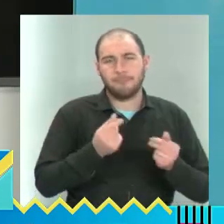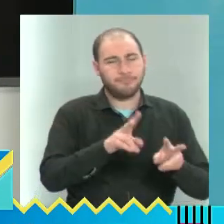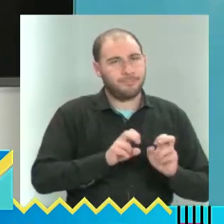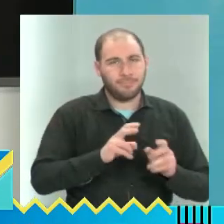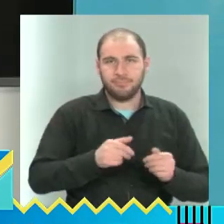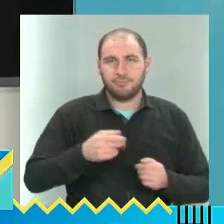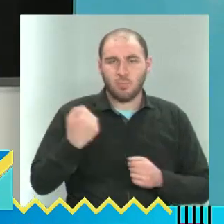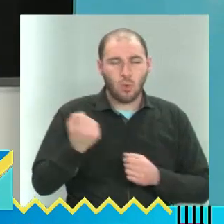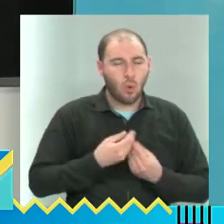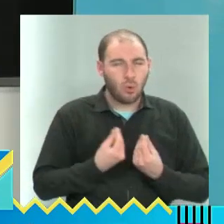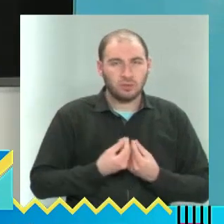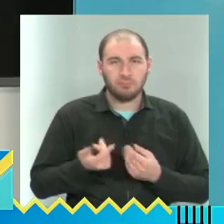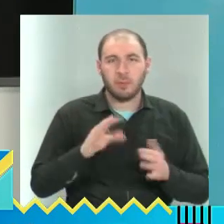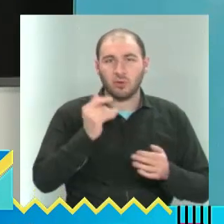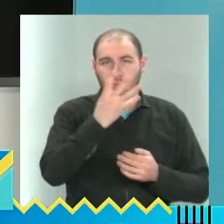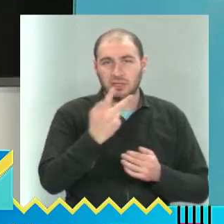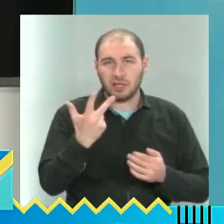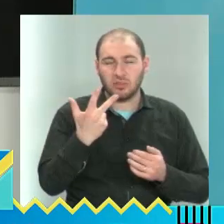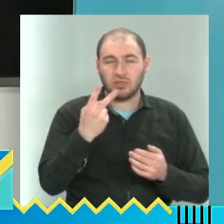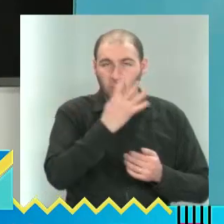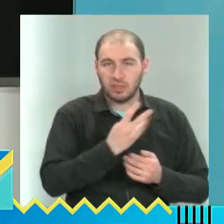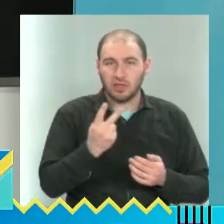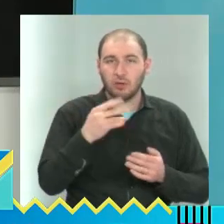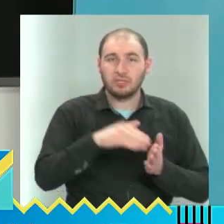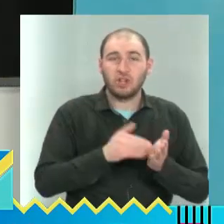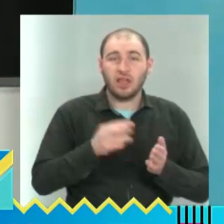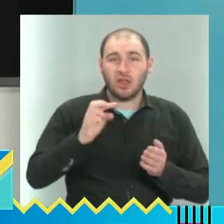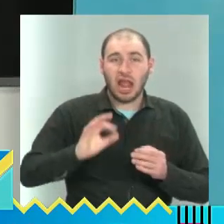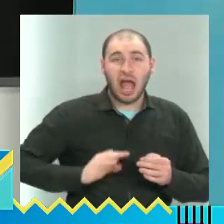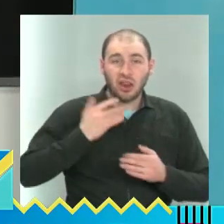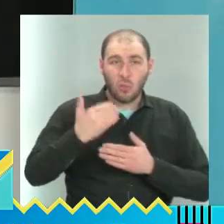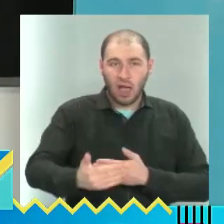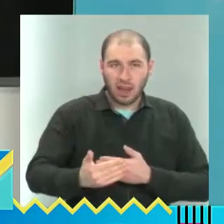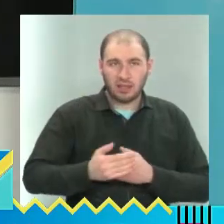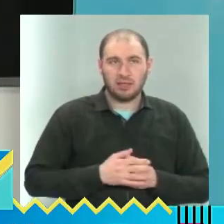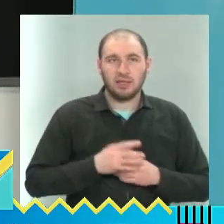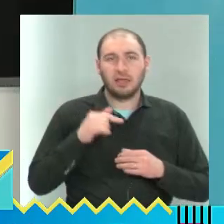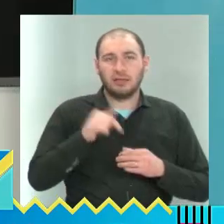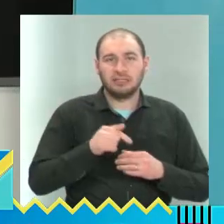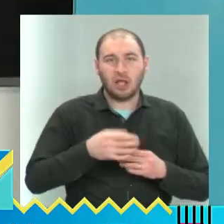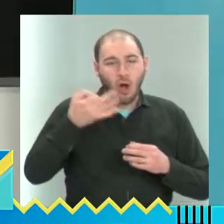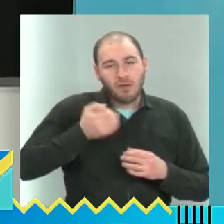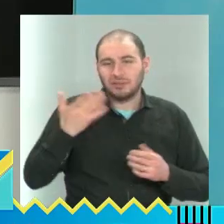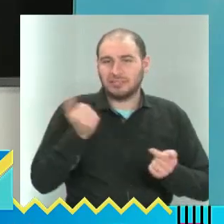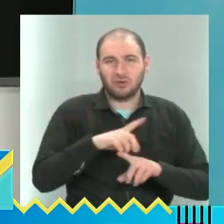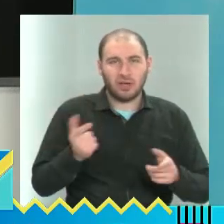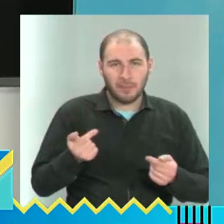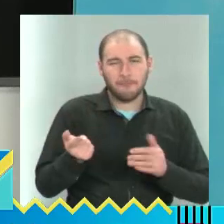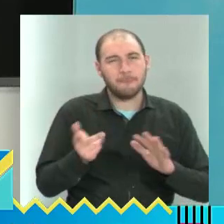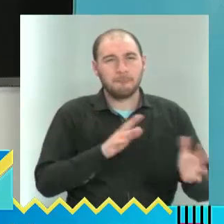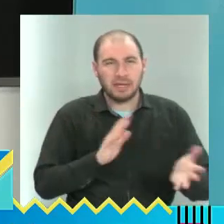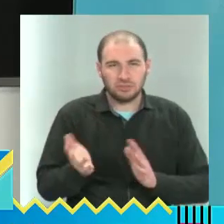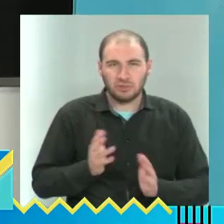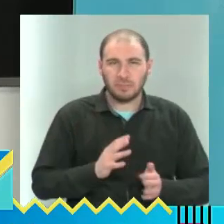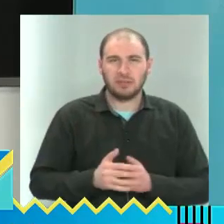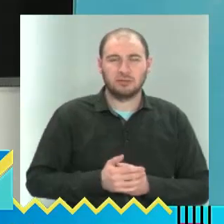rentabilidad económica. Se estima $42 millones anuales. Es un número que se tiene, pero tampoco es oficial. ¿Sí? Son algunas estimaciones